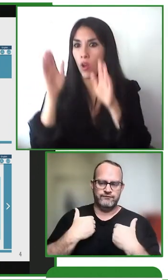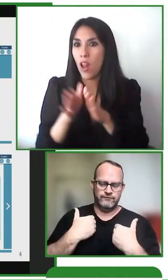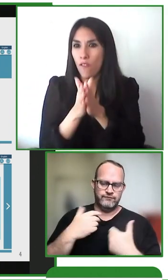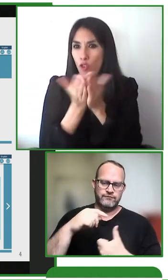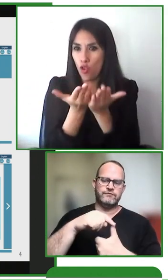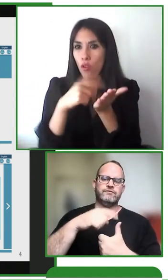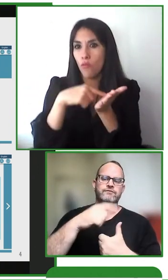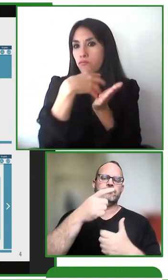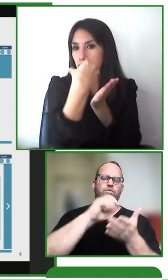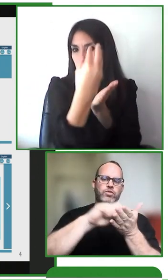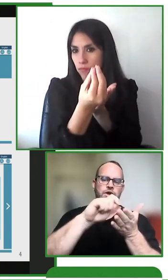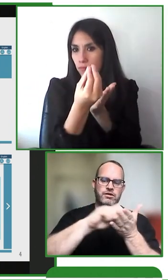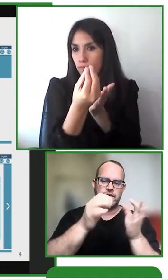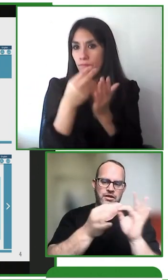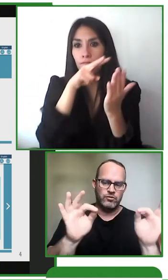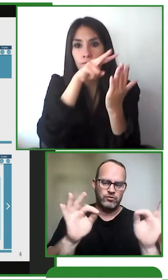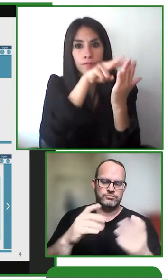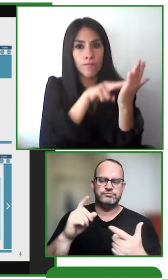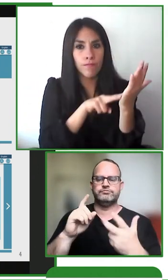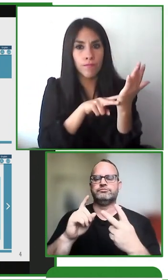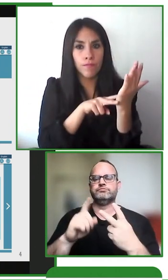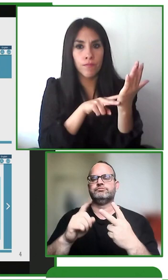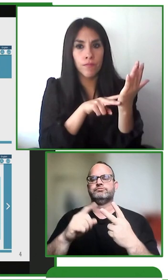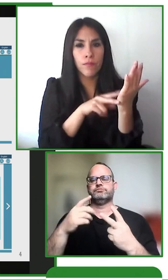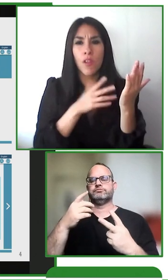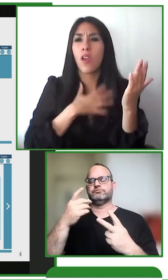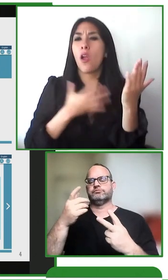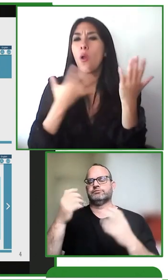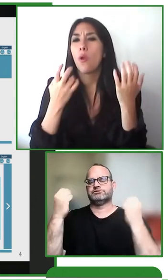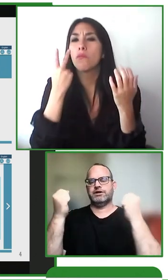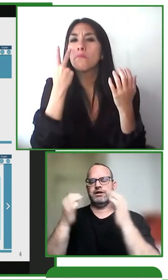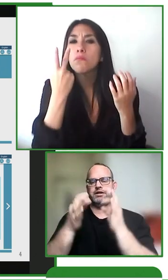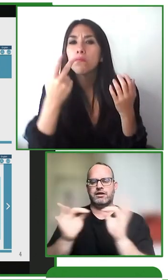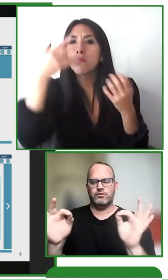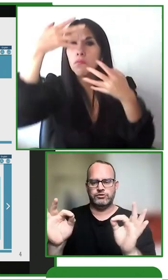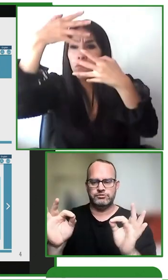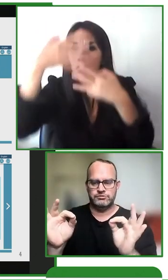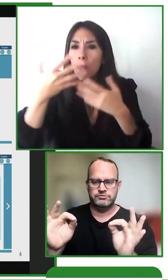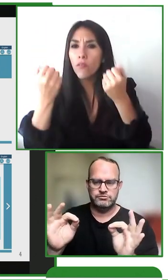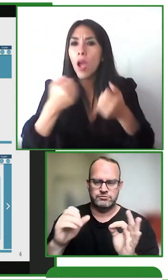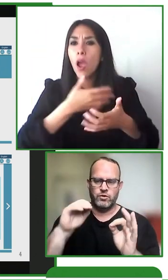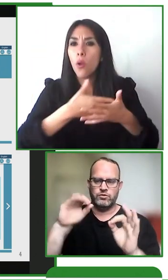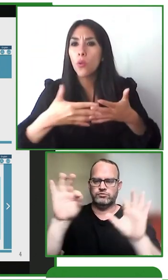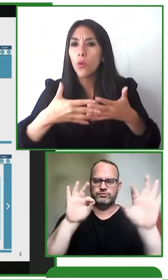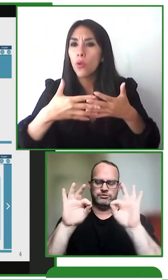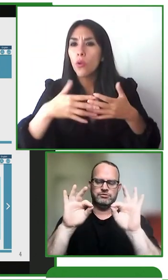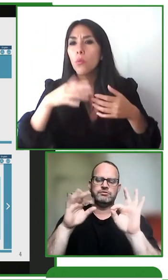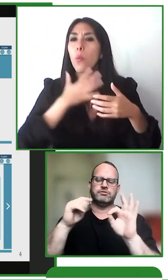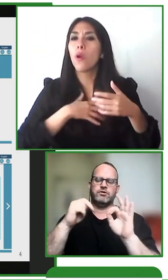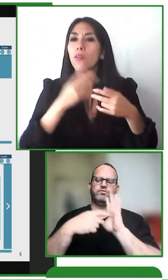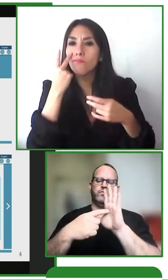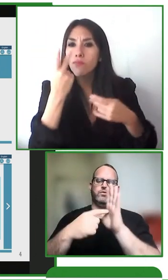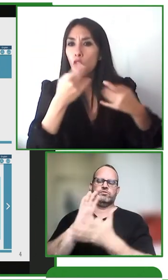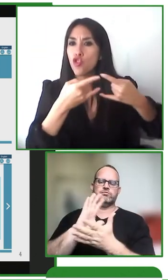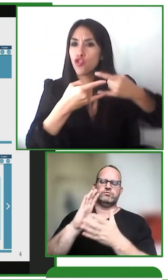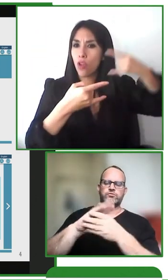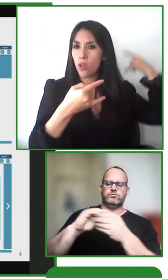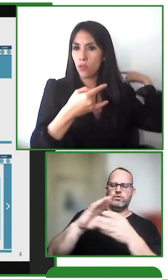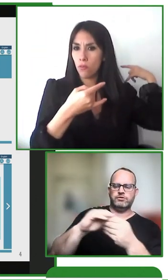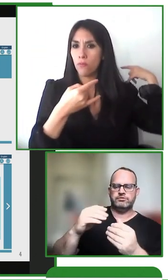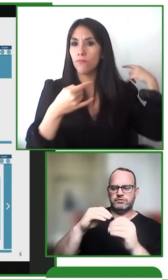cuál es el idioma que quieren utilizar para su historia y luego tendrán un lenguaje escrito, un componente